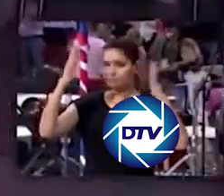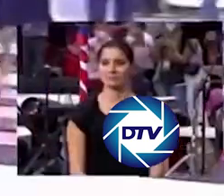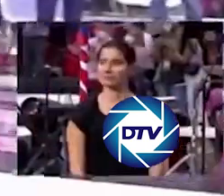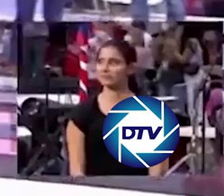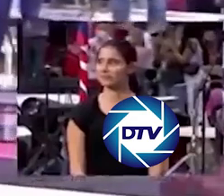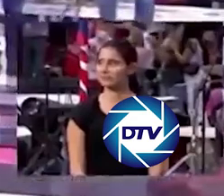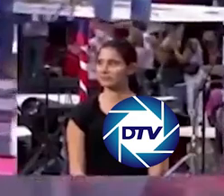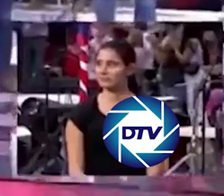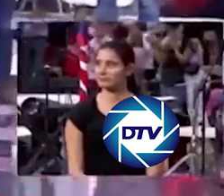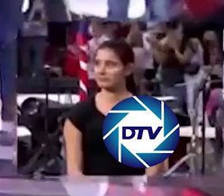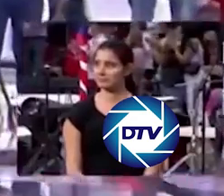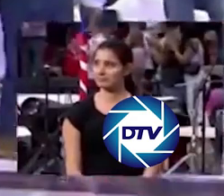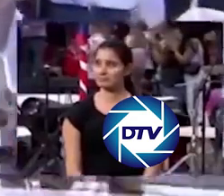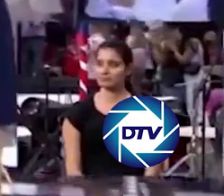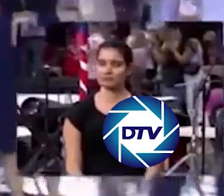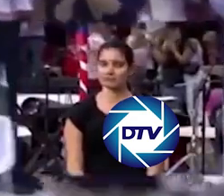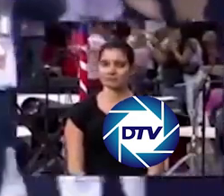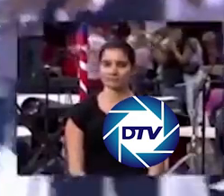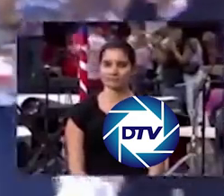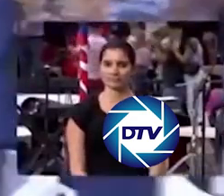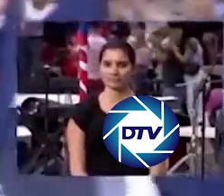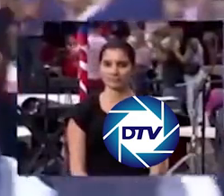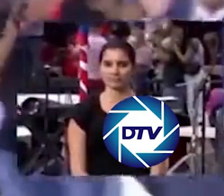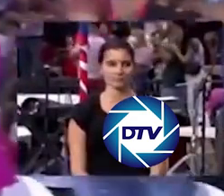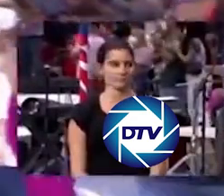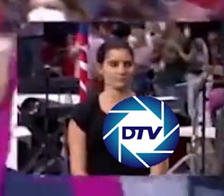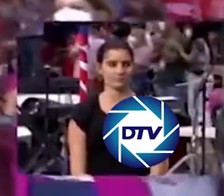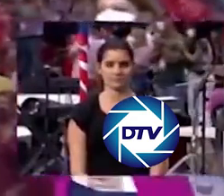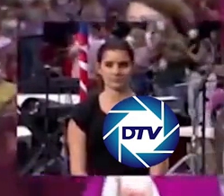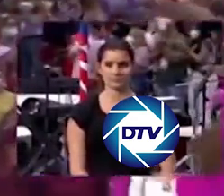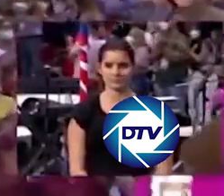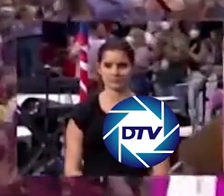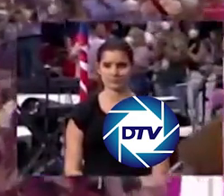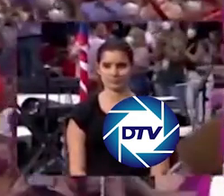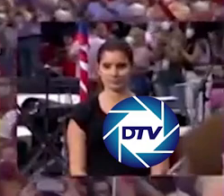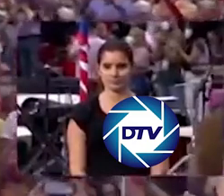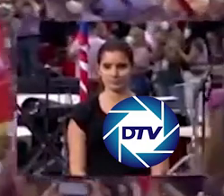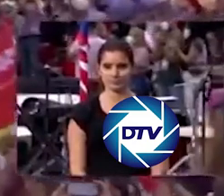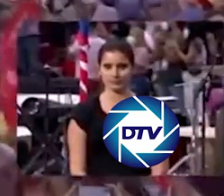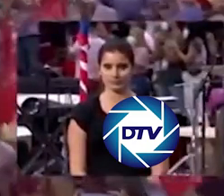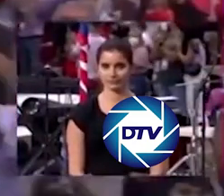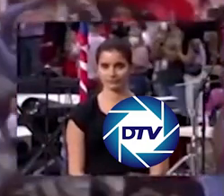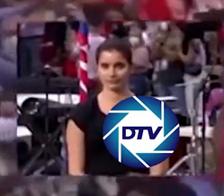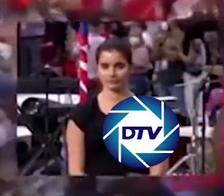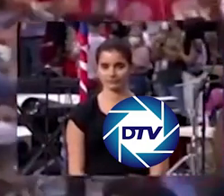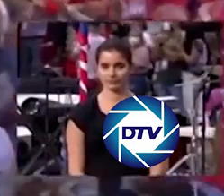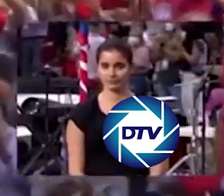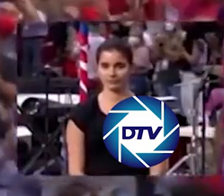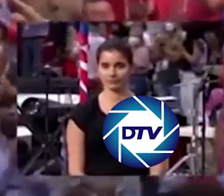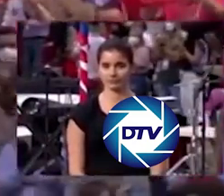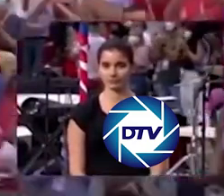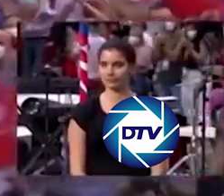católico o lo que se entendería como un funeral de Estado al uso. Se ha rumoreado mucho